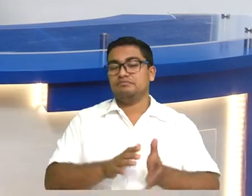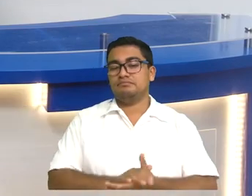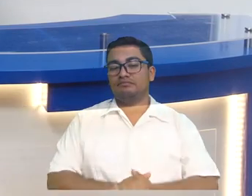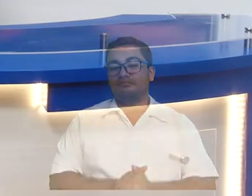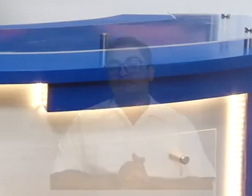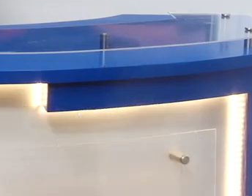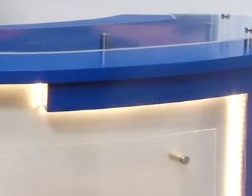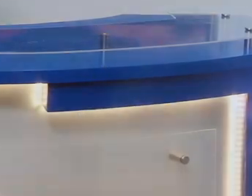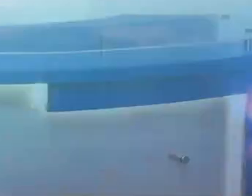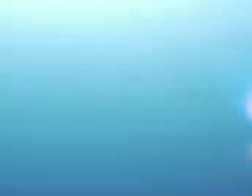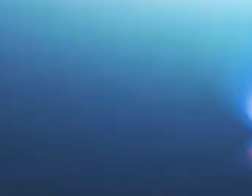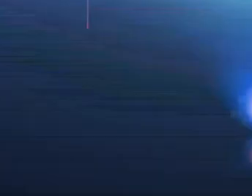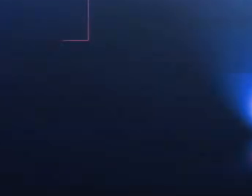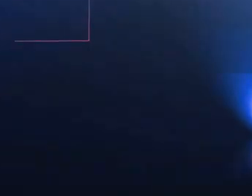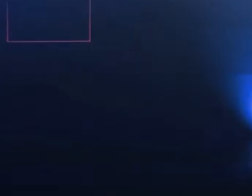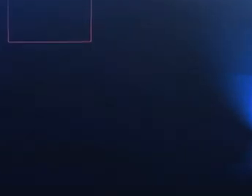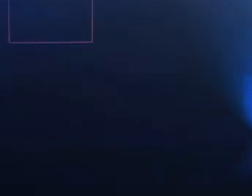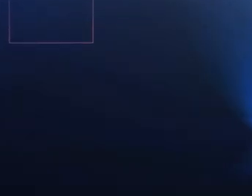titulares.